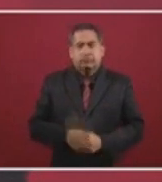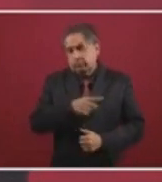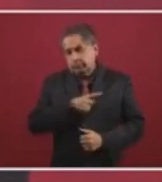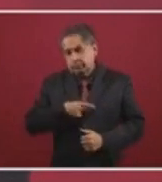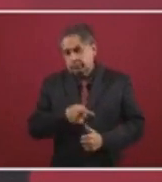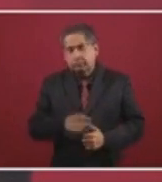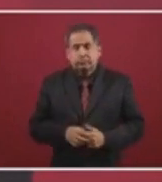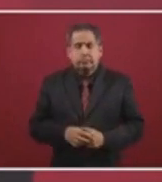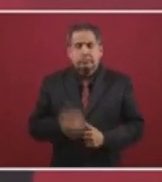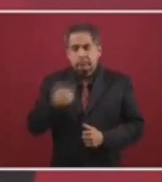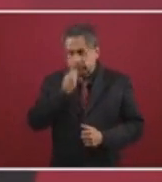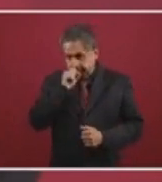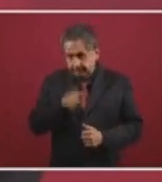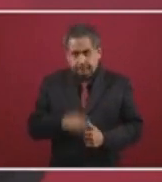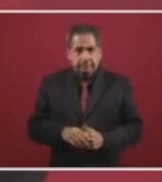y